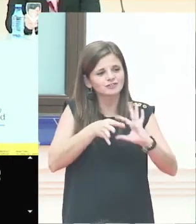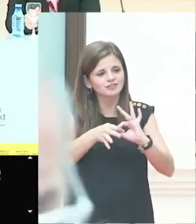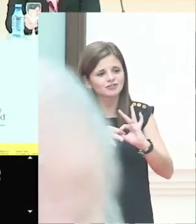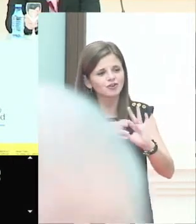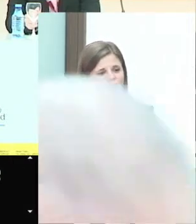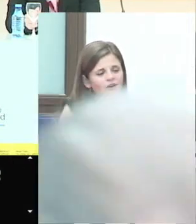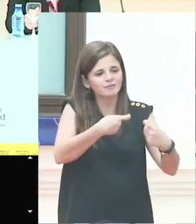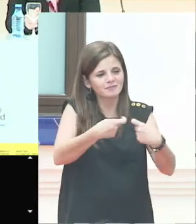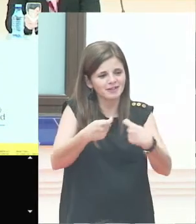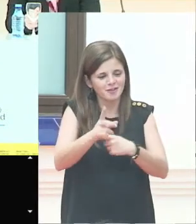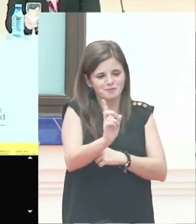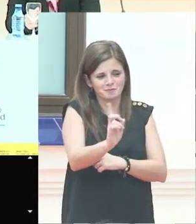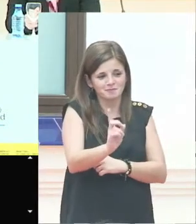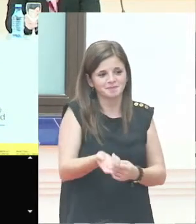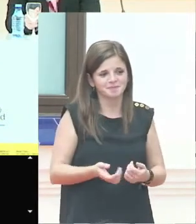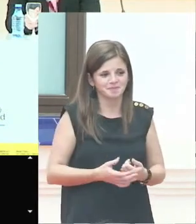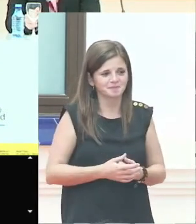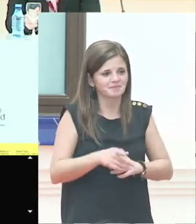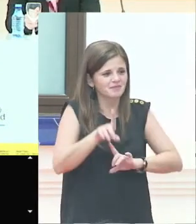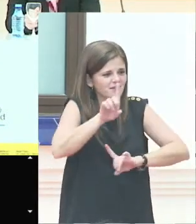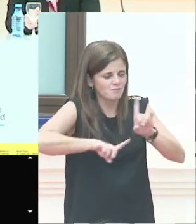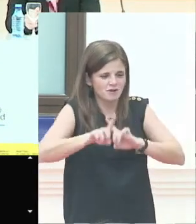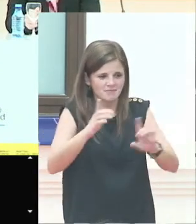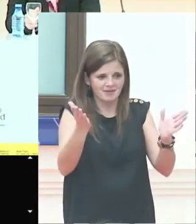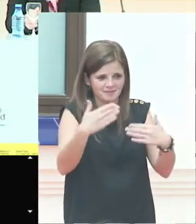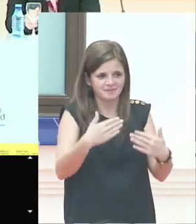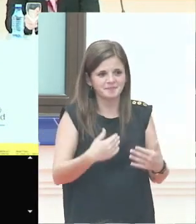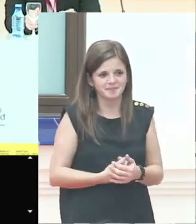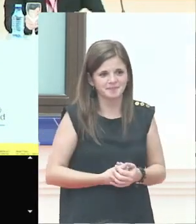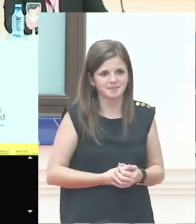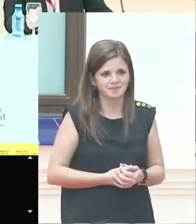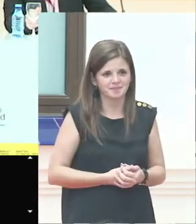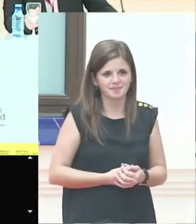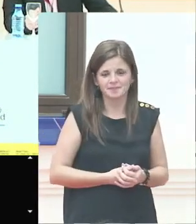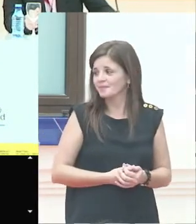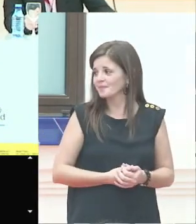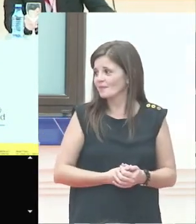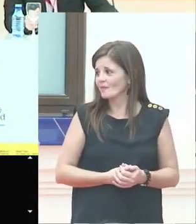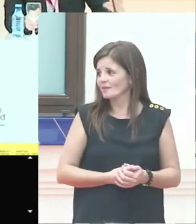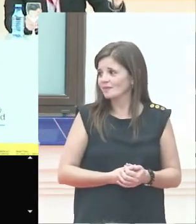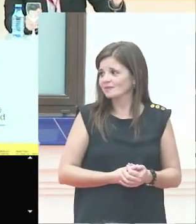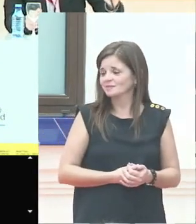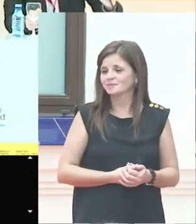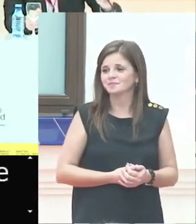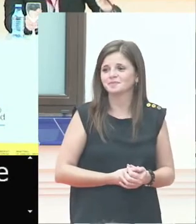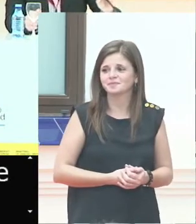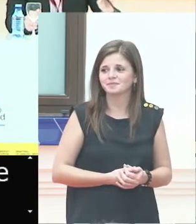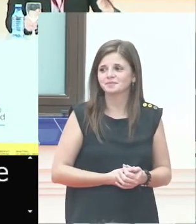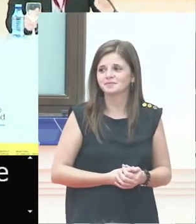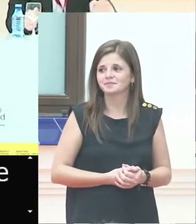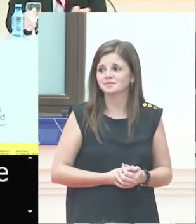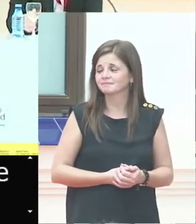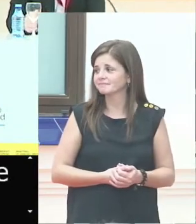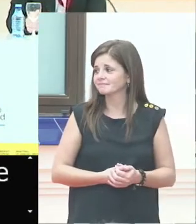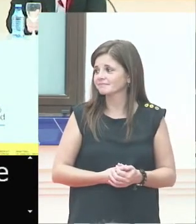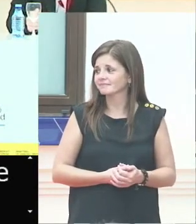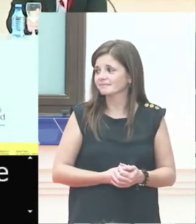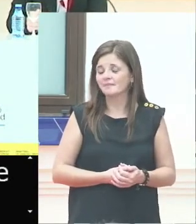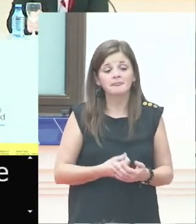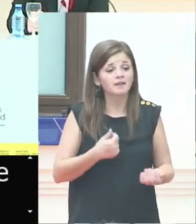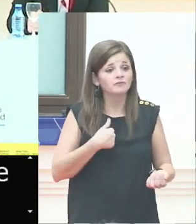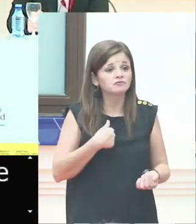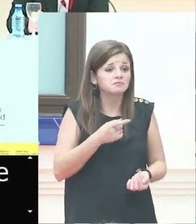Europa, incluso para empresas norteamericanas que no quieren confiar sus datos al gobierno de Estados Unidos, pero no veo